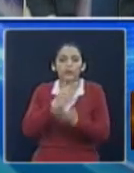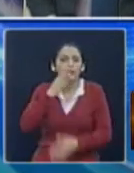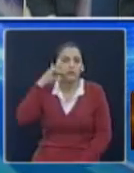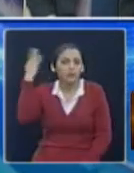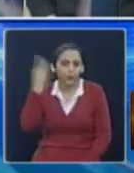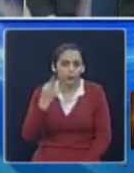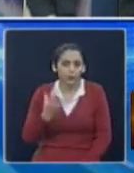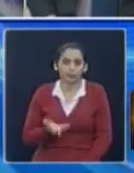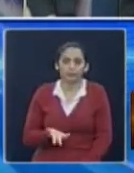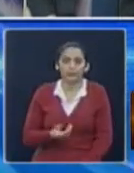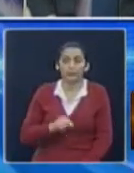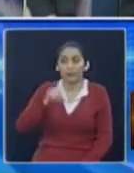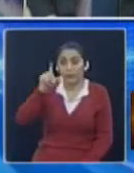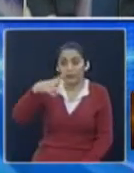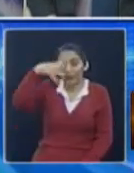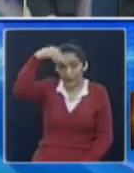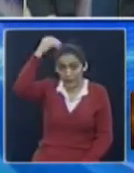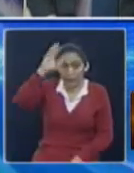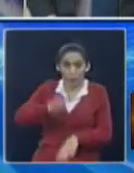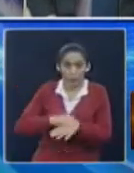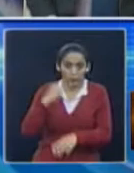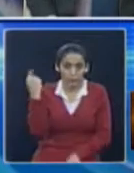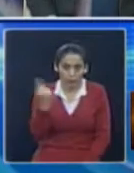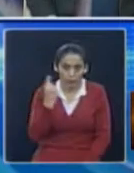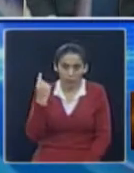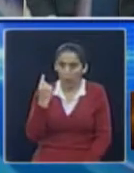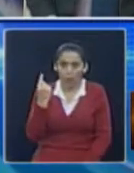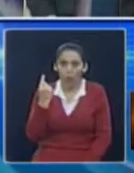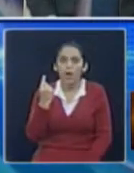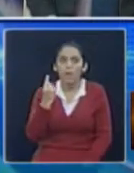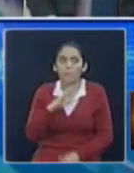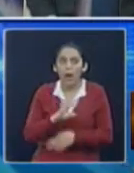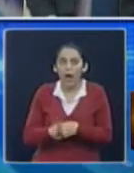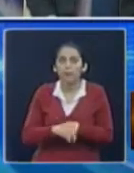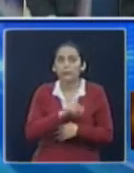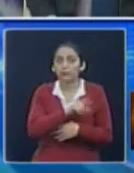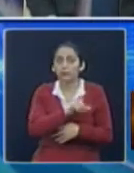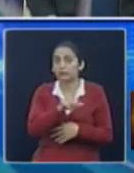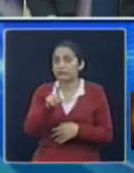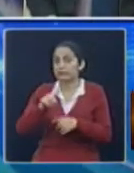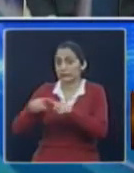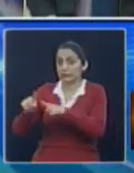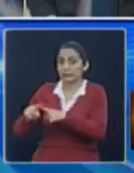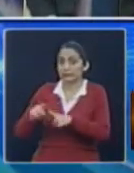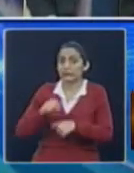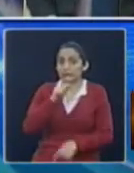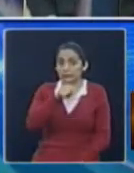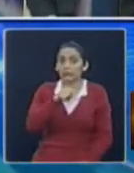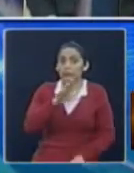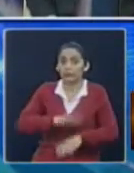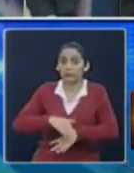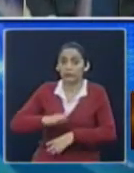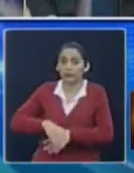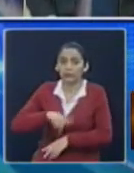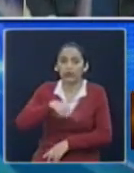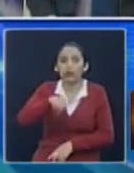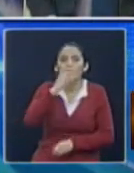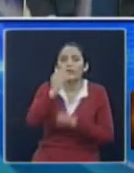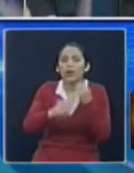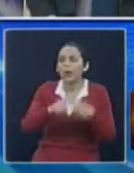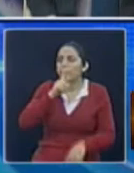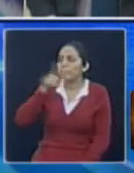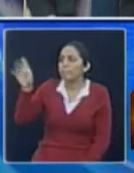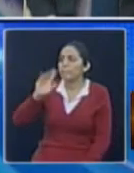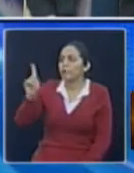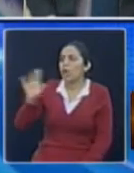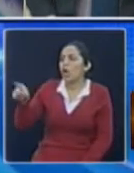involucrado a Glass, hay más involucrados ahí. Eso es lo que no se quiere, y eso es lo que se quiere trabar, jugando la figura de la autorización